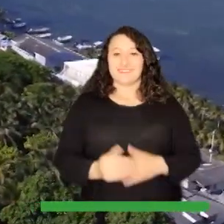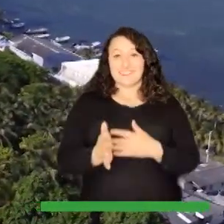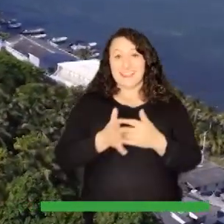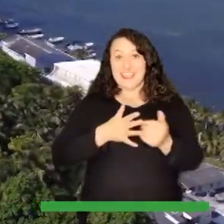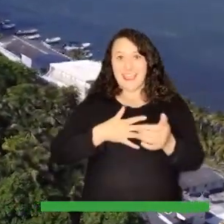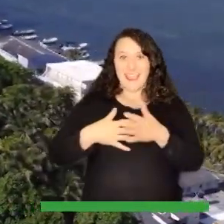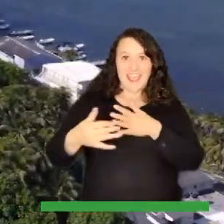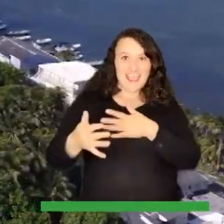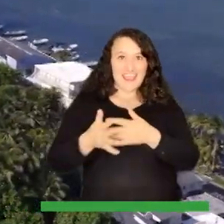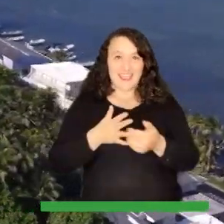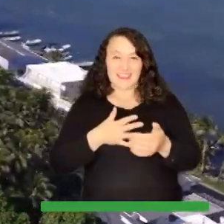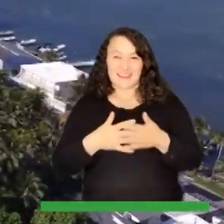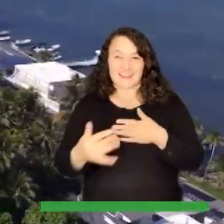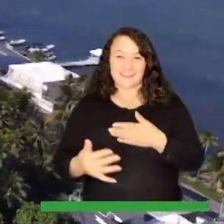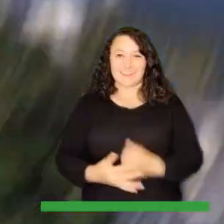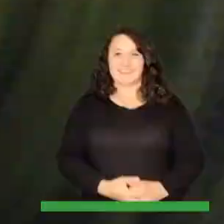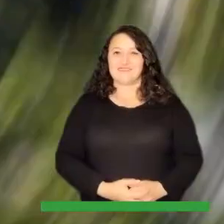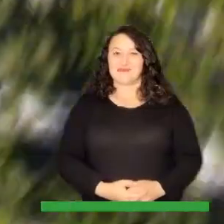A San Andrés.